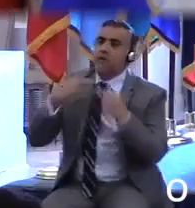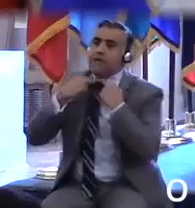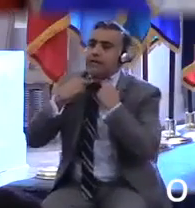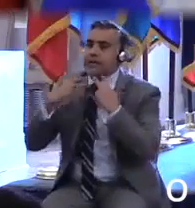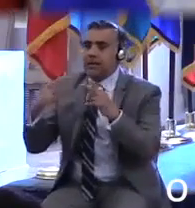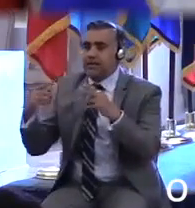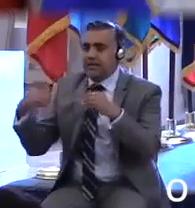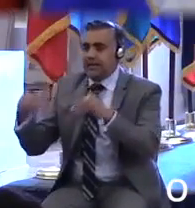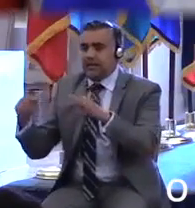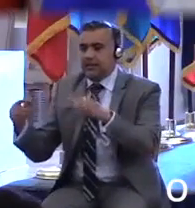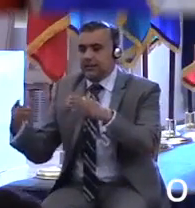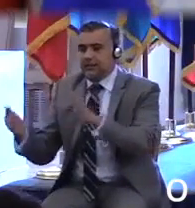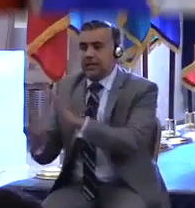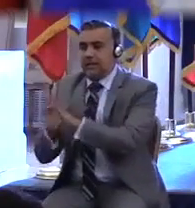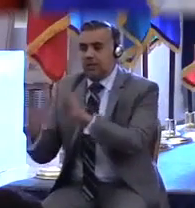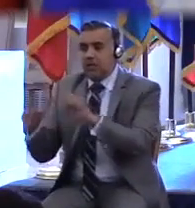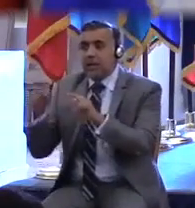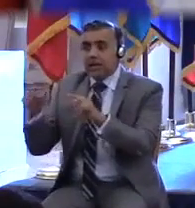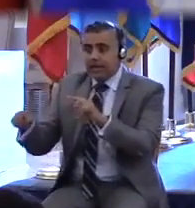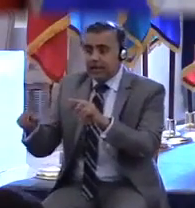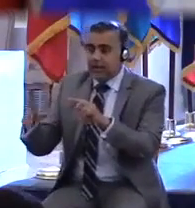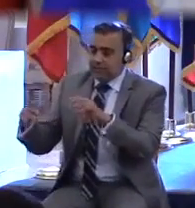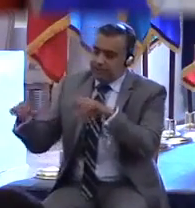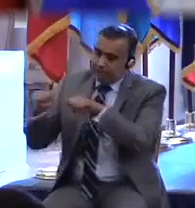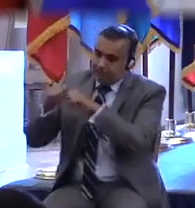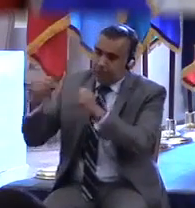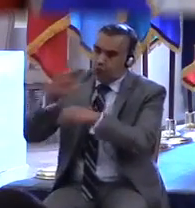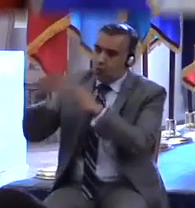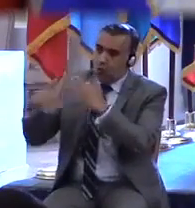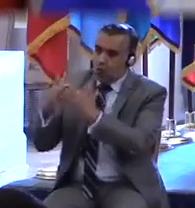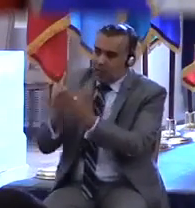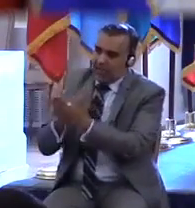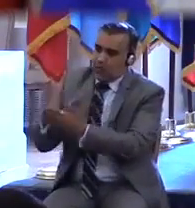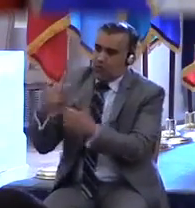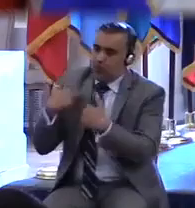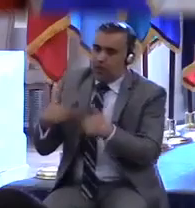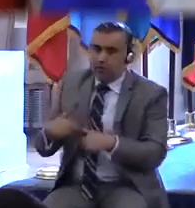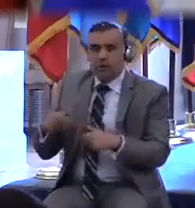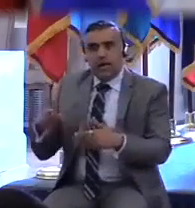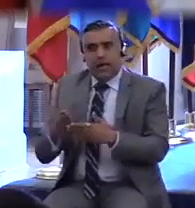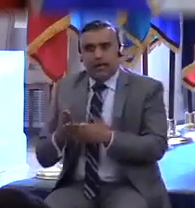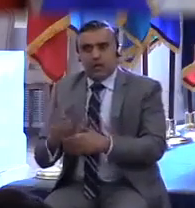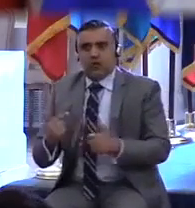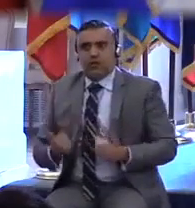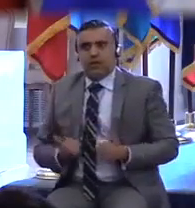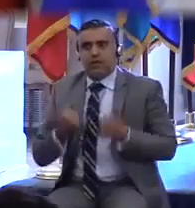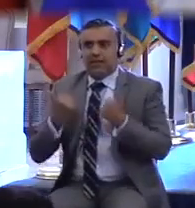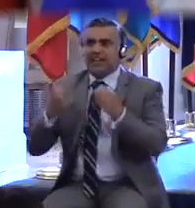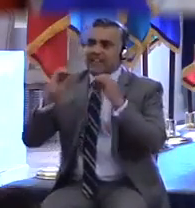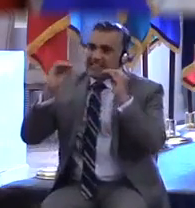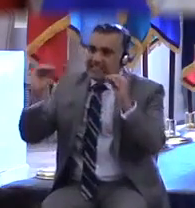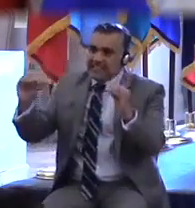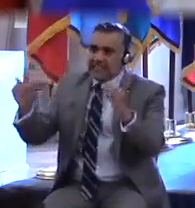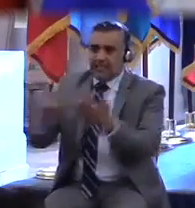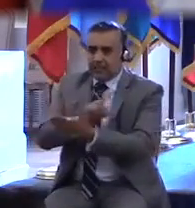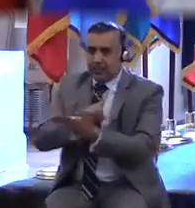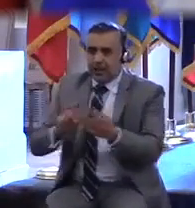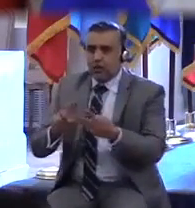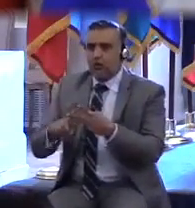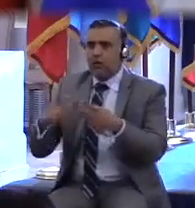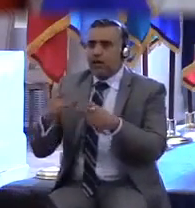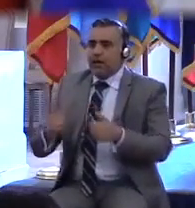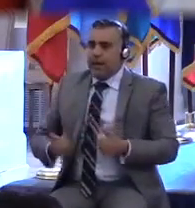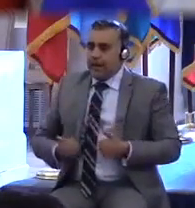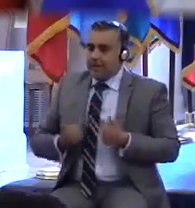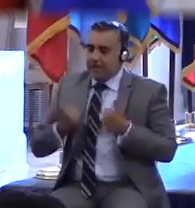de derechos humanos que conocemos. El derecho a vivir libre de discriminación, la libertad de movimiento, la prohibición contra la